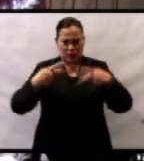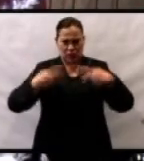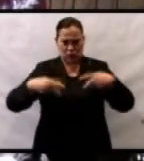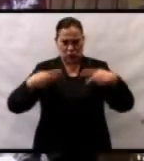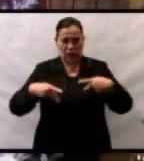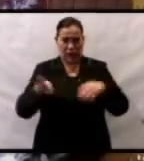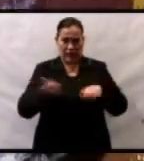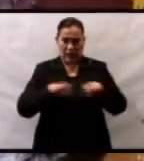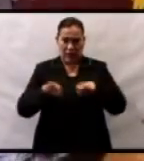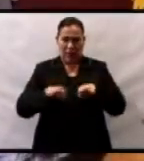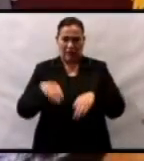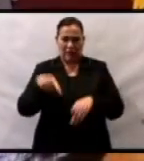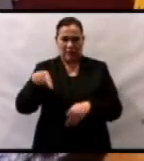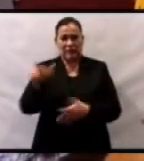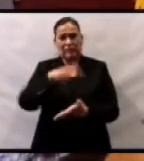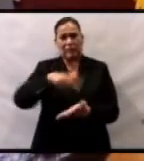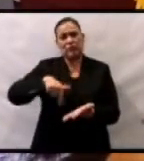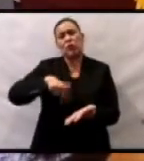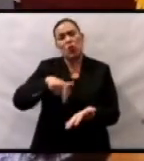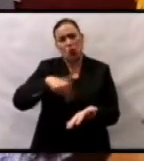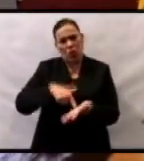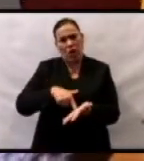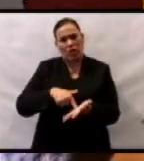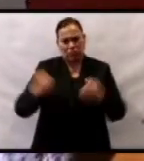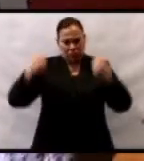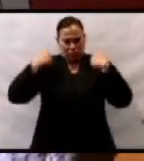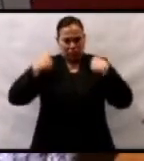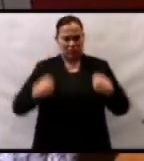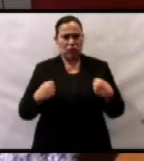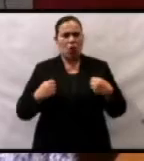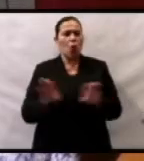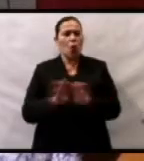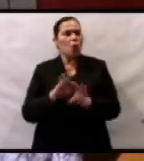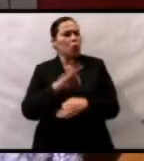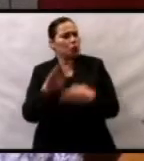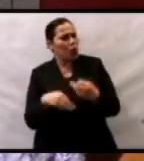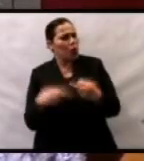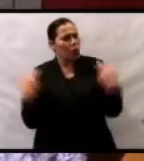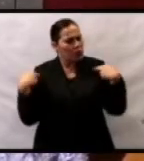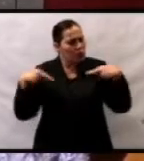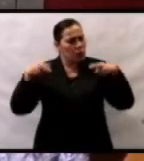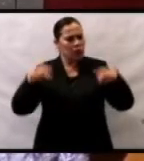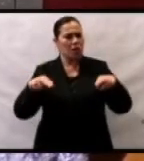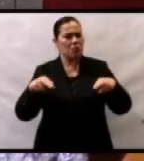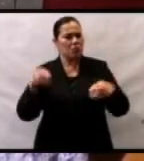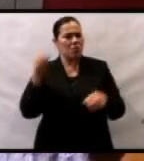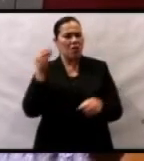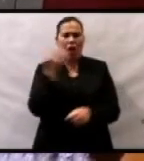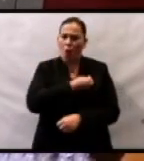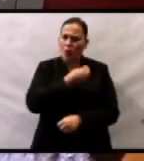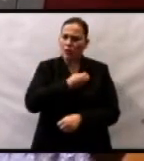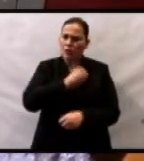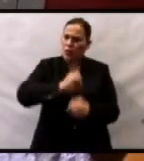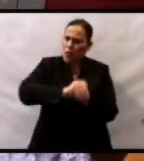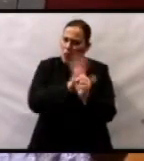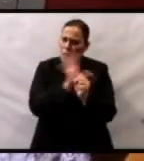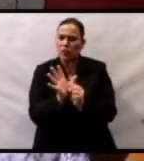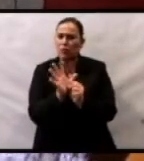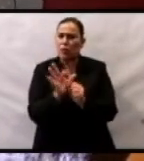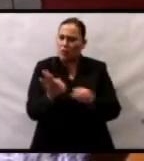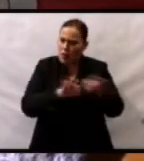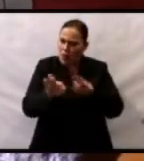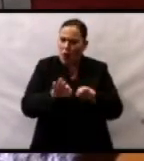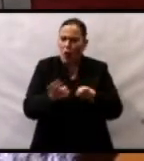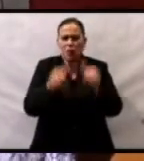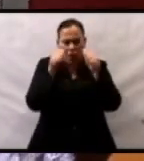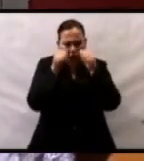Tepatitlán. Se pusieron la camiseta del municipio resistiendo a la pandemia por de sí